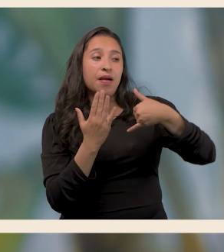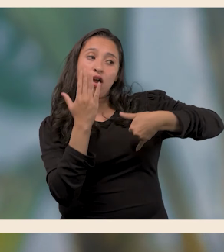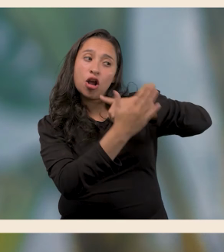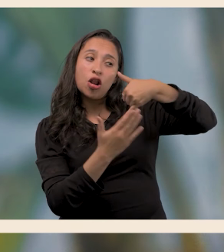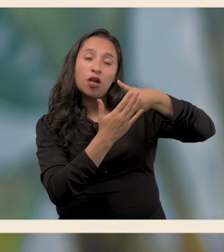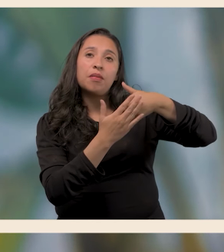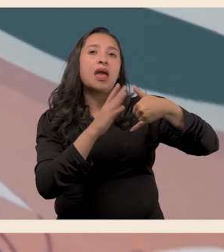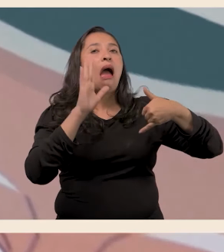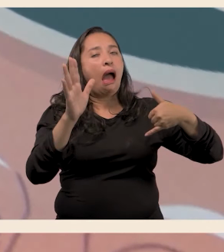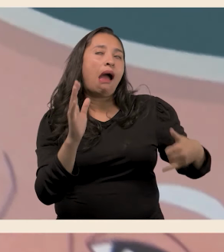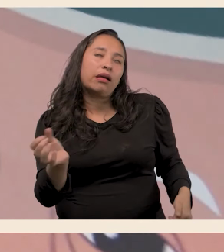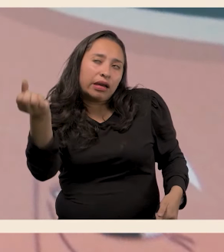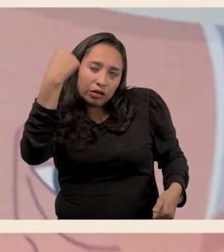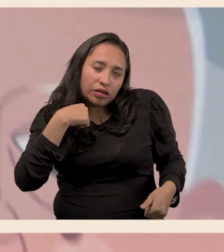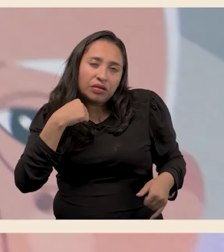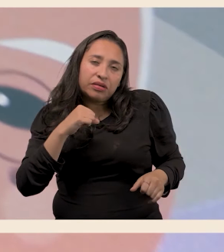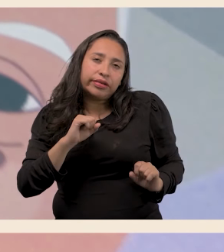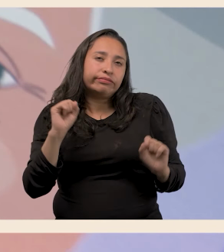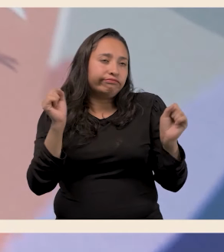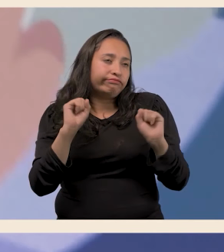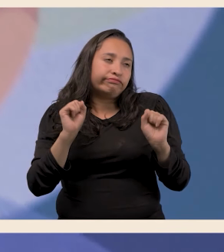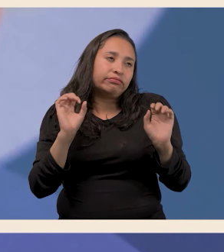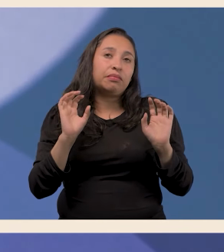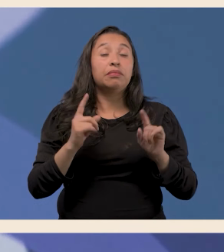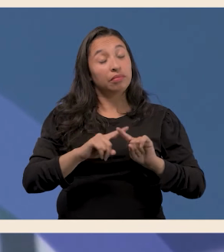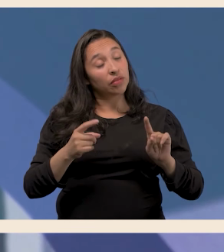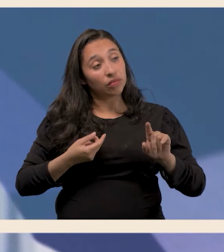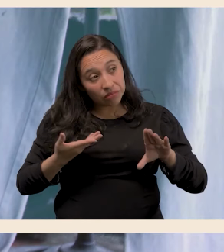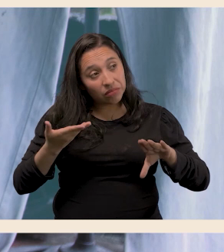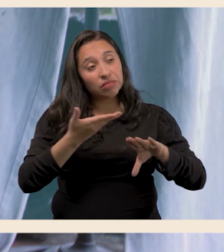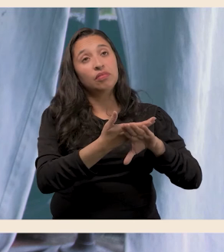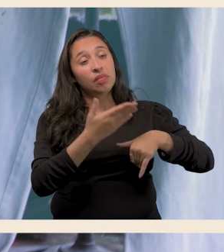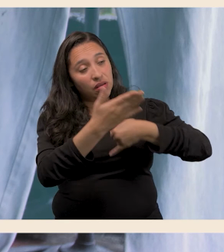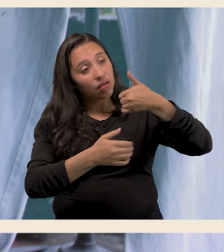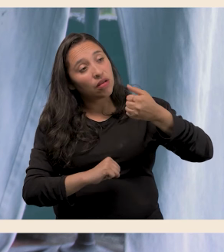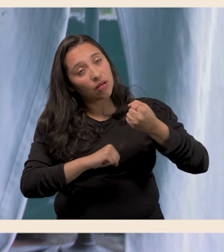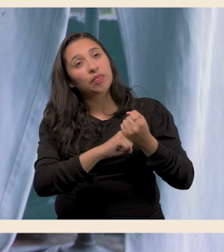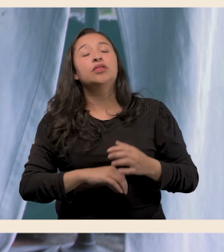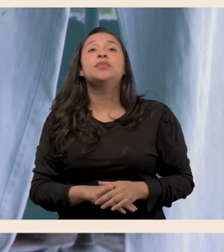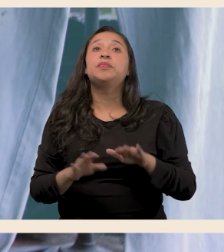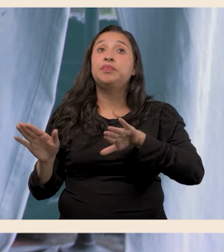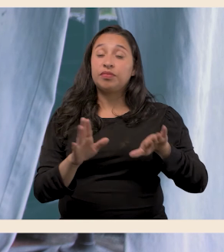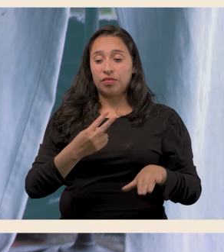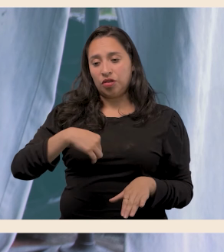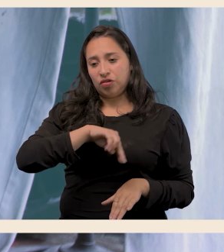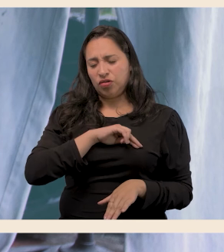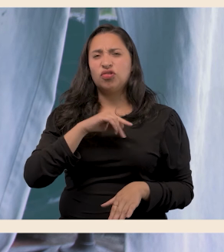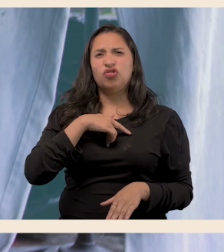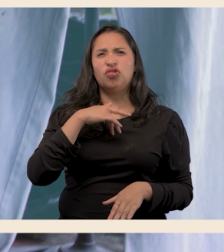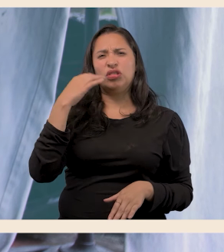tengan en cuenta es diferente, ¿no? Yo siempre que voy por allá y veo que